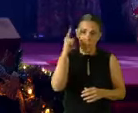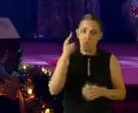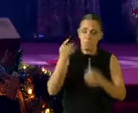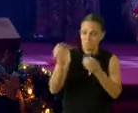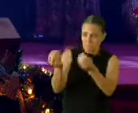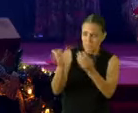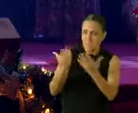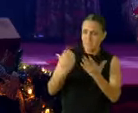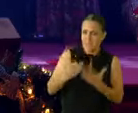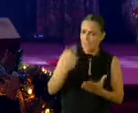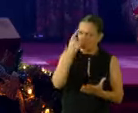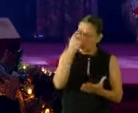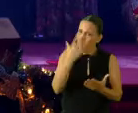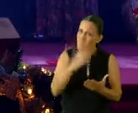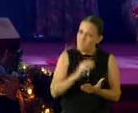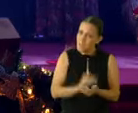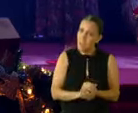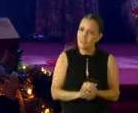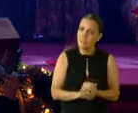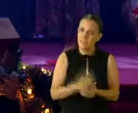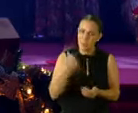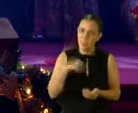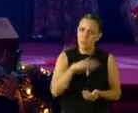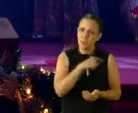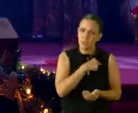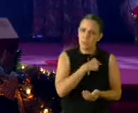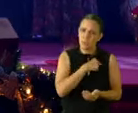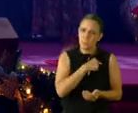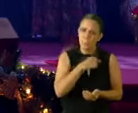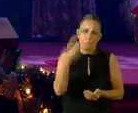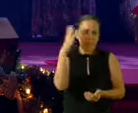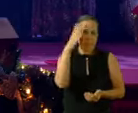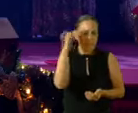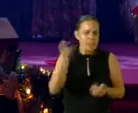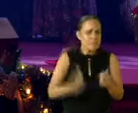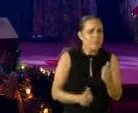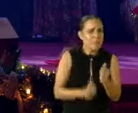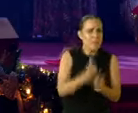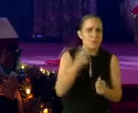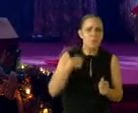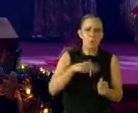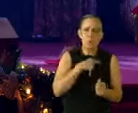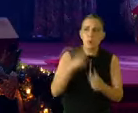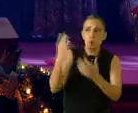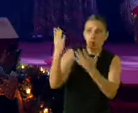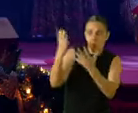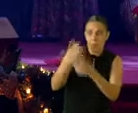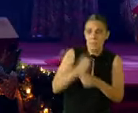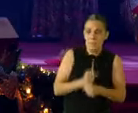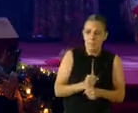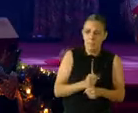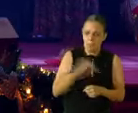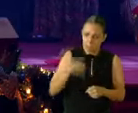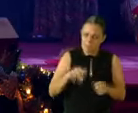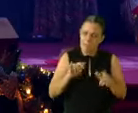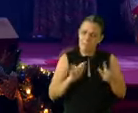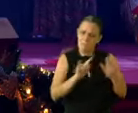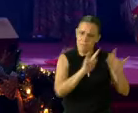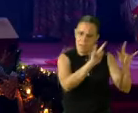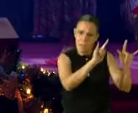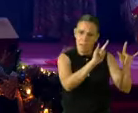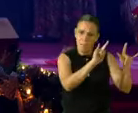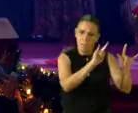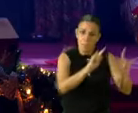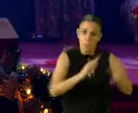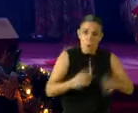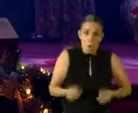los líderes del grupo. Creo que la experiencia mayor que recibimos en este viaje en específico, número uno, la cantidad de